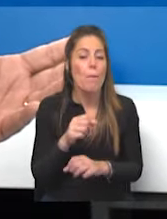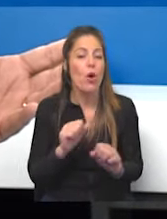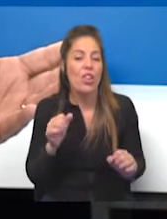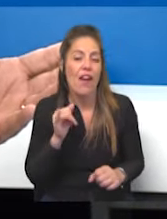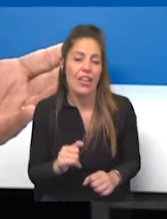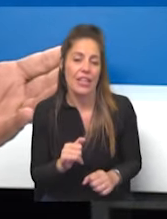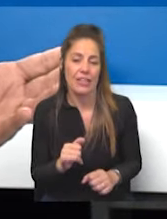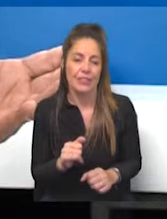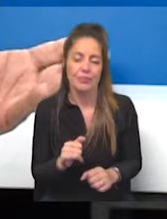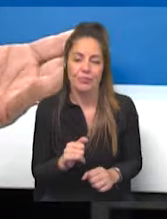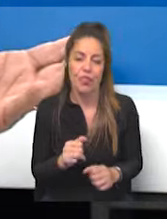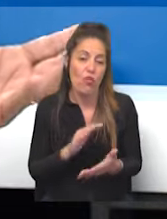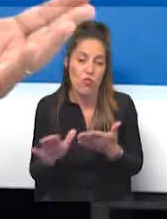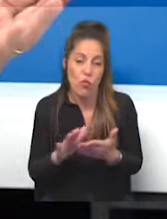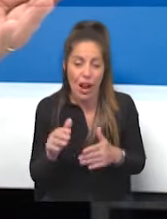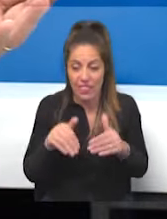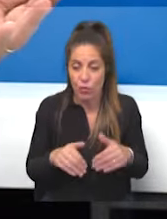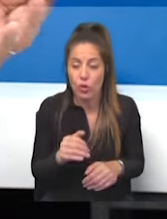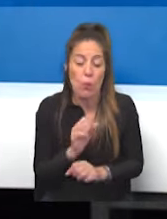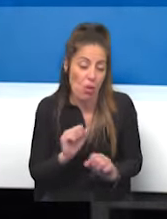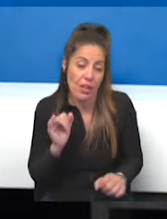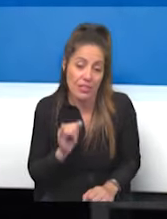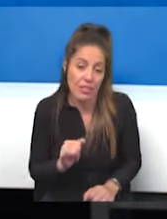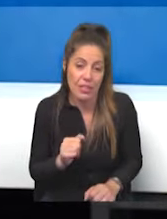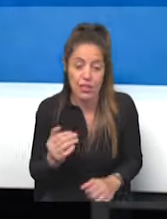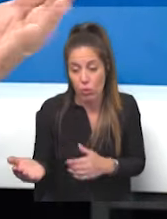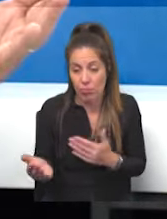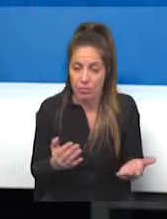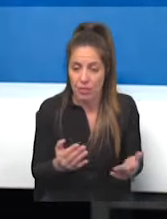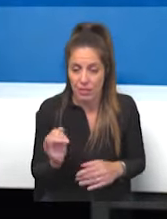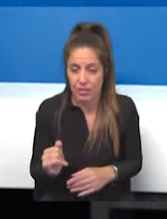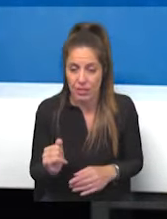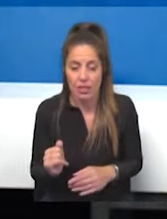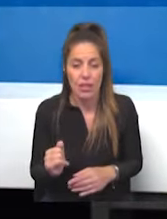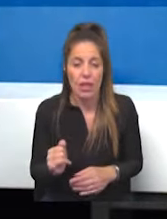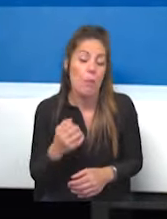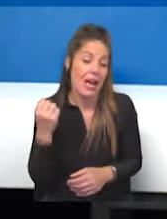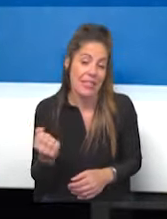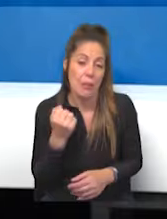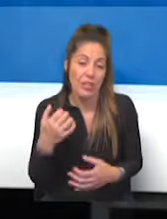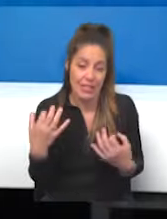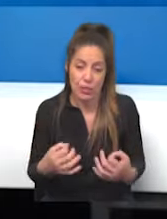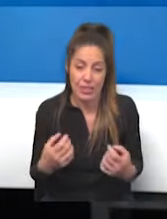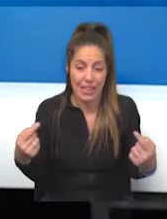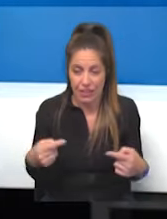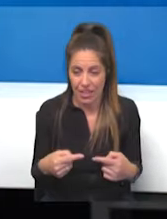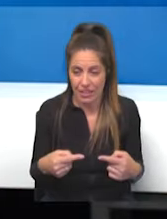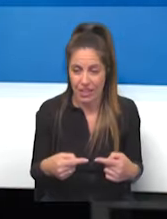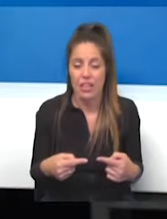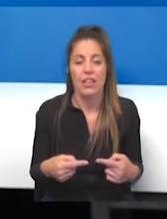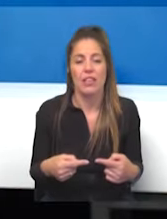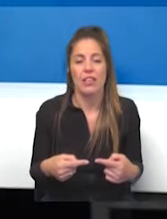haber este fuga y podrá verla de un lado para acá y acá no sé va a ser importante seguramente el